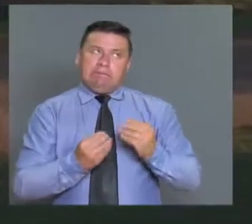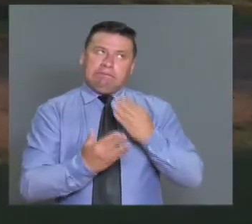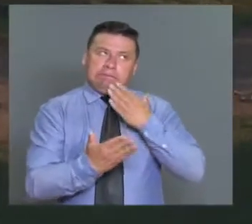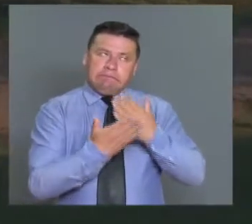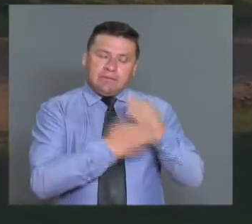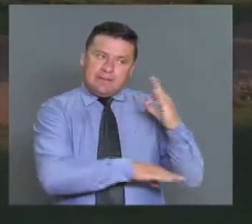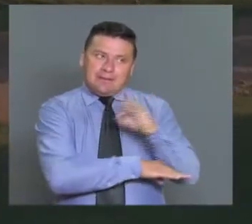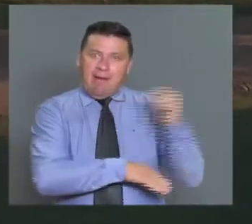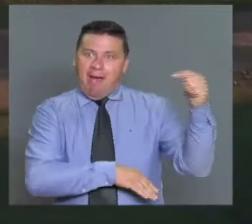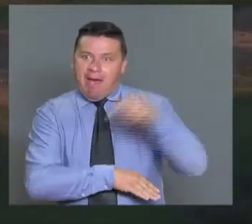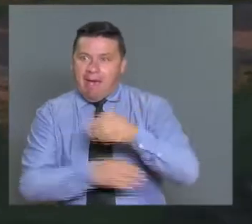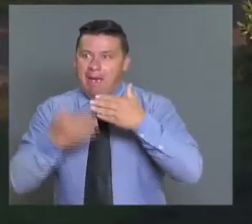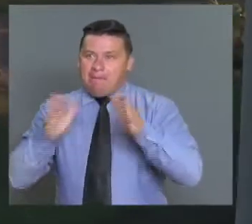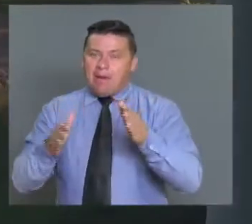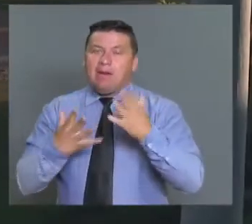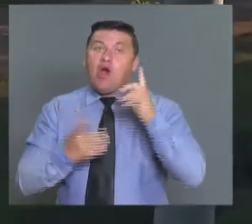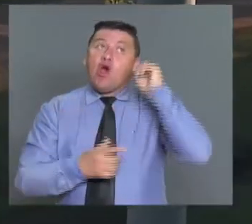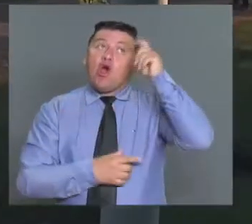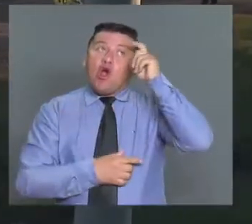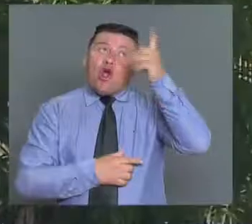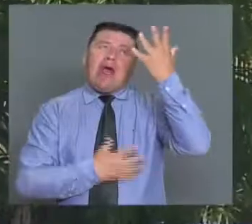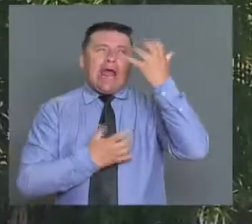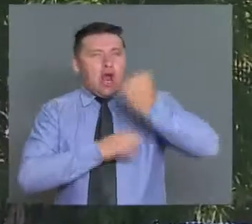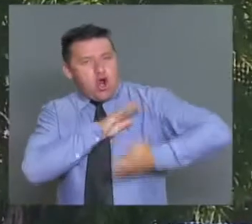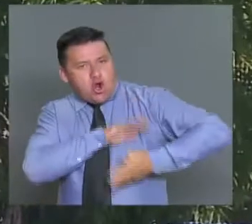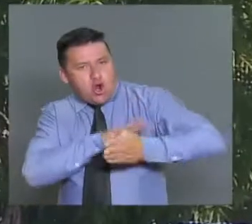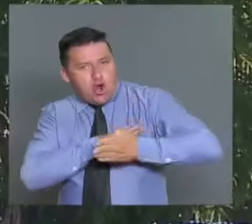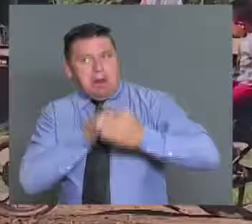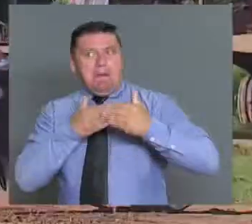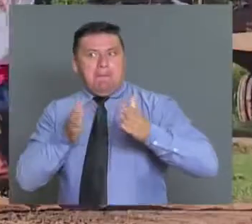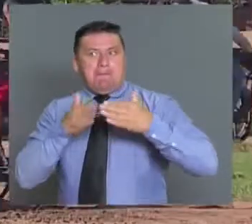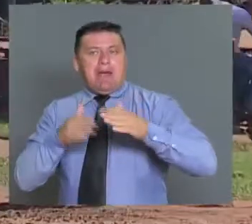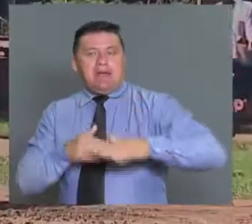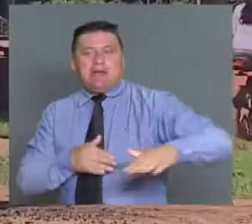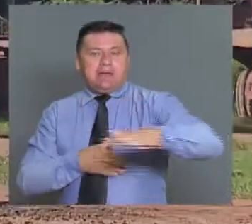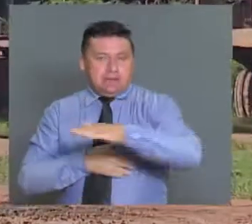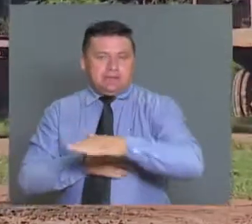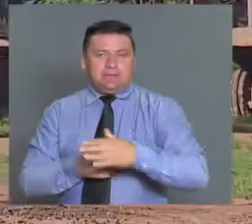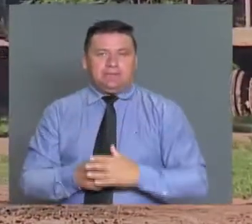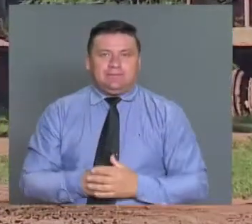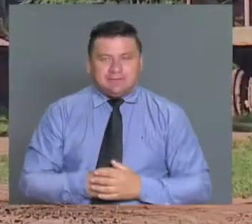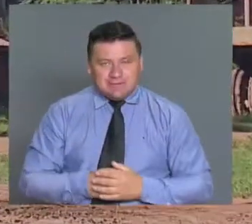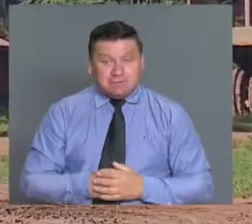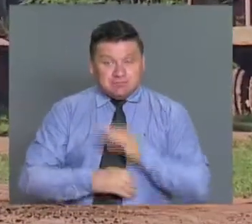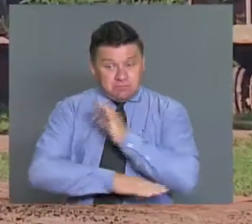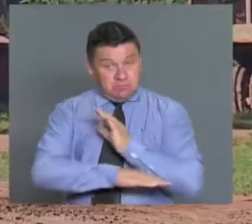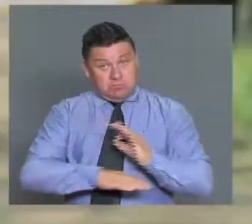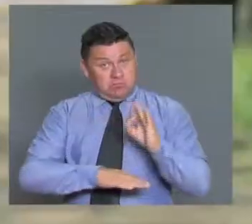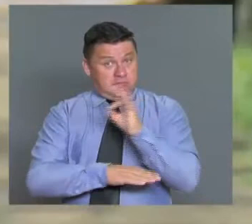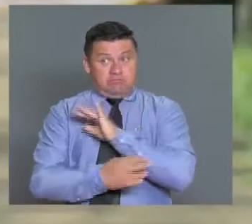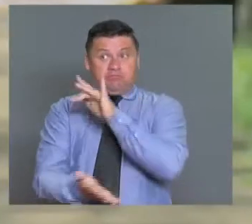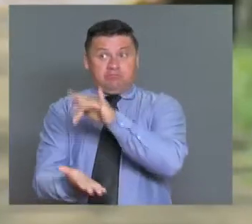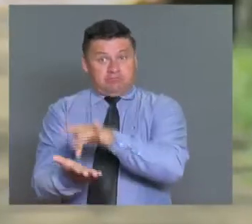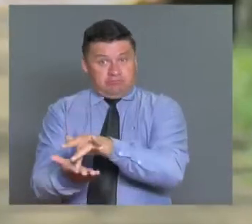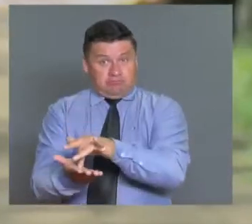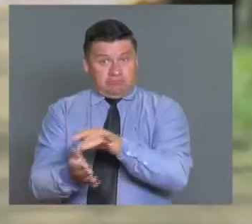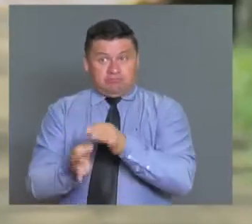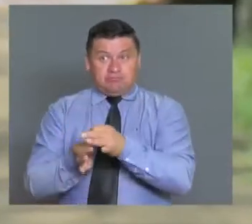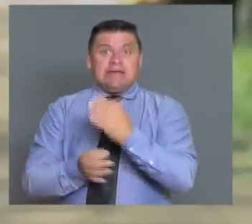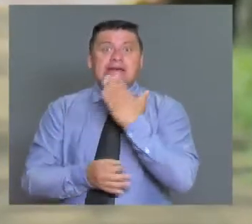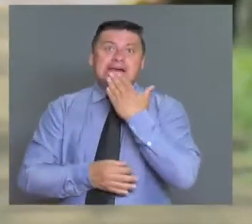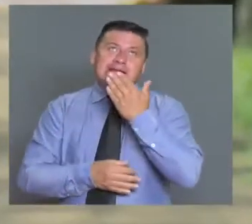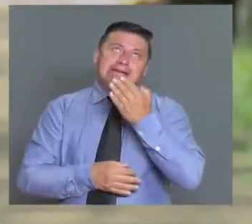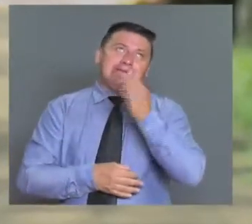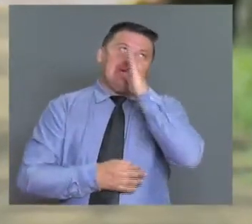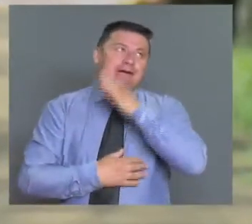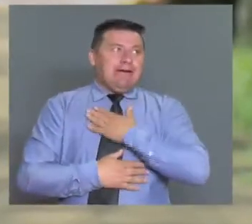y piden al gobierno nacional que se continúe el proceso académico en este municipio. La ESAP está presente en Santa Rosalía, gracias a